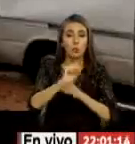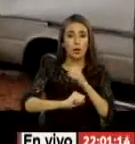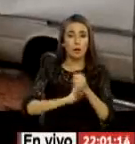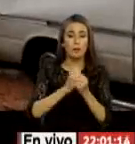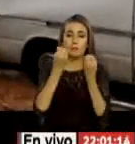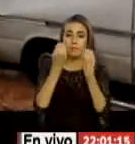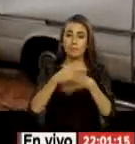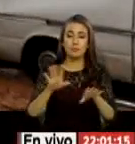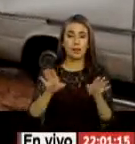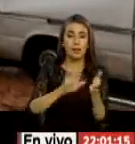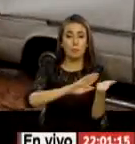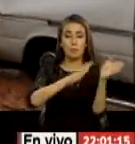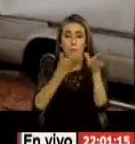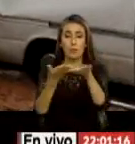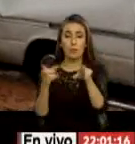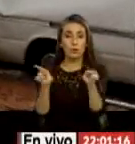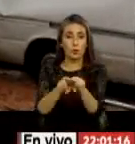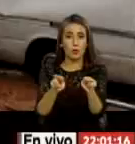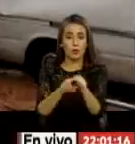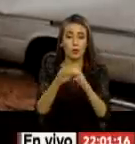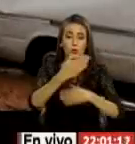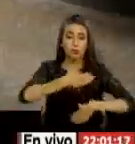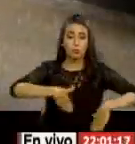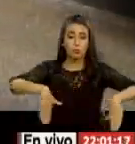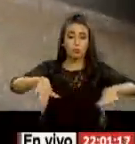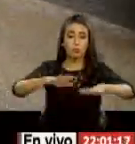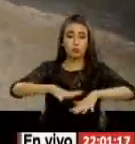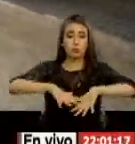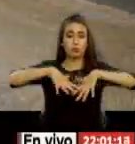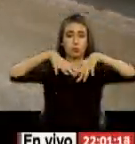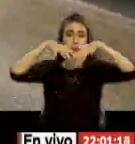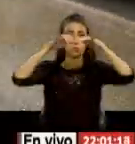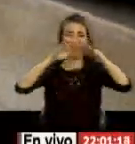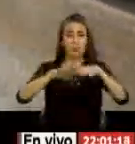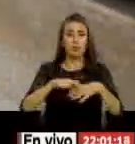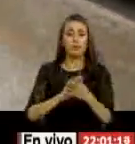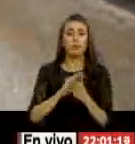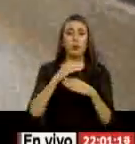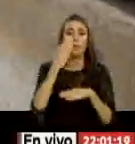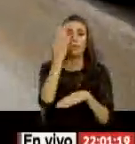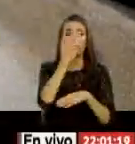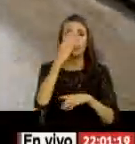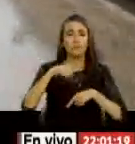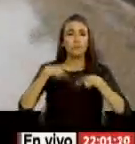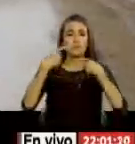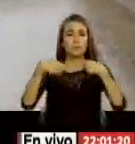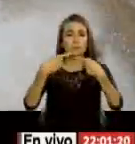situaciones similares cuando el sótano y el patio de sus casas quedaron bajo el agua. Fanny Lara, Telediario.